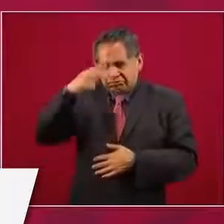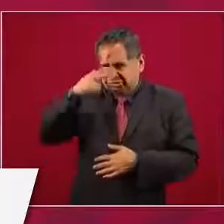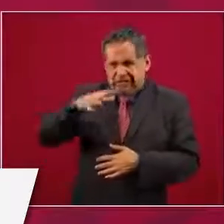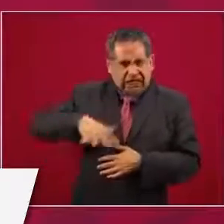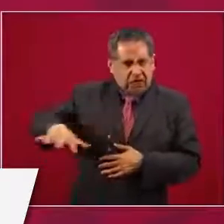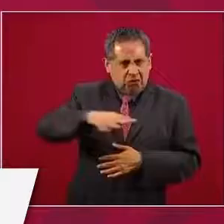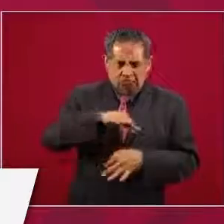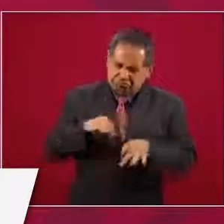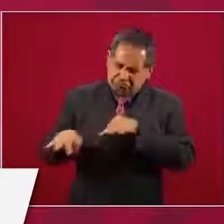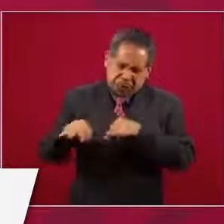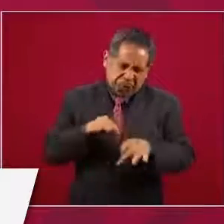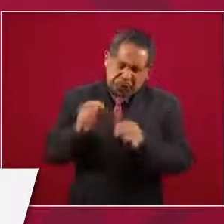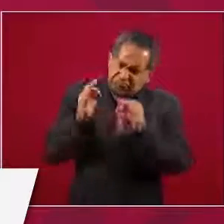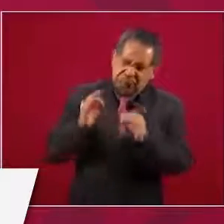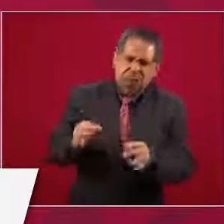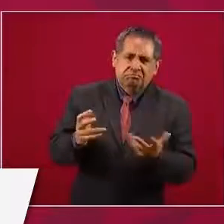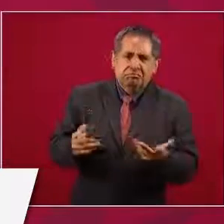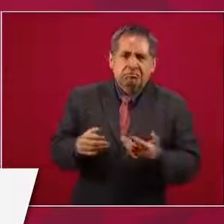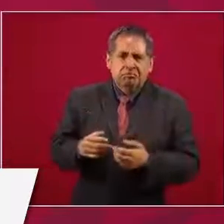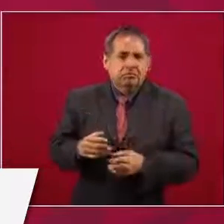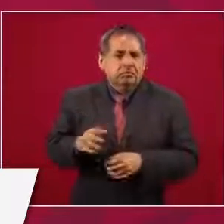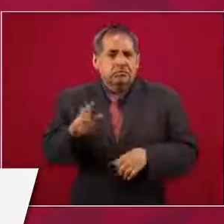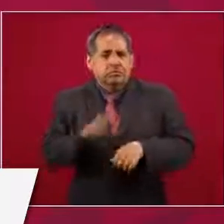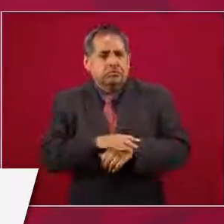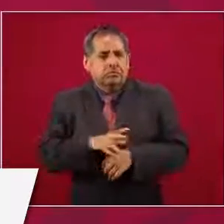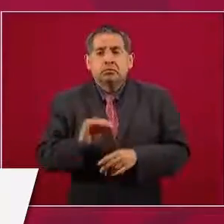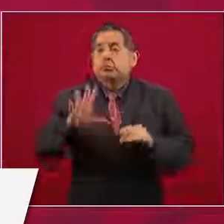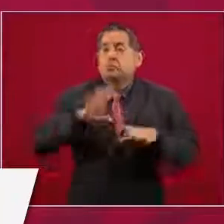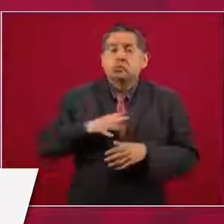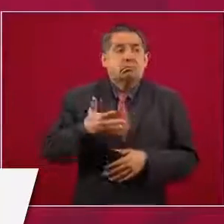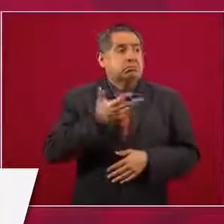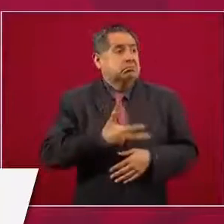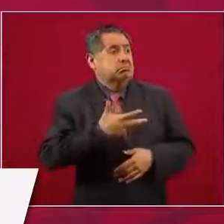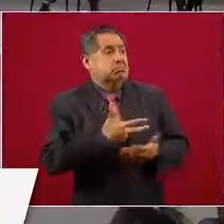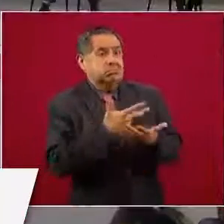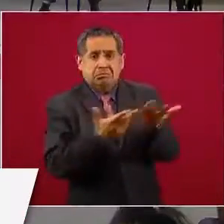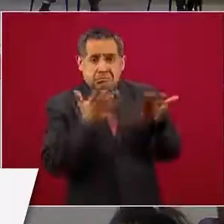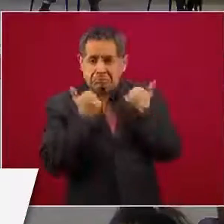del mundo, ¿es porque no tenemos recursos naturales?